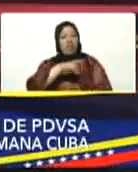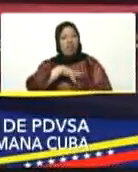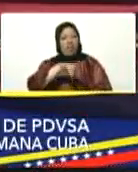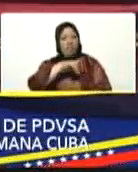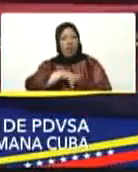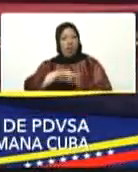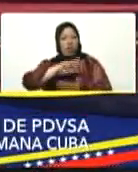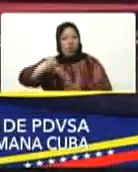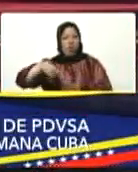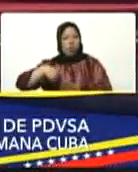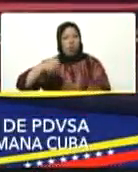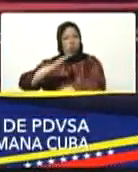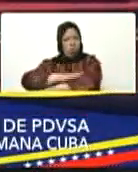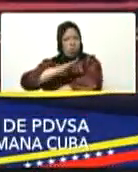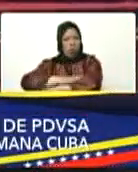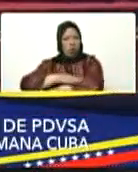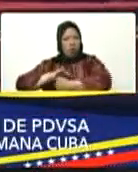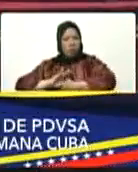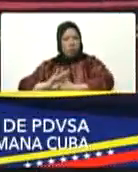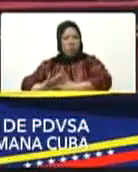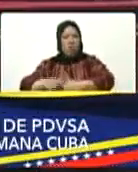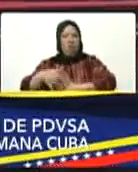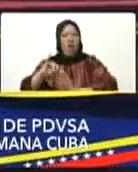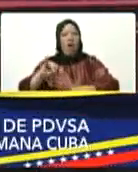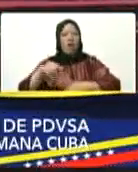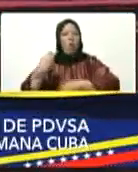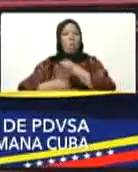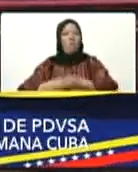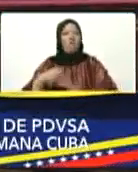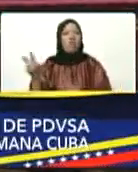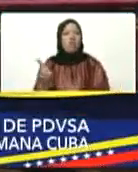Nosotros mostramos nuestra tenacidad,